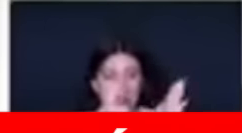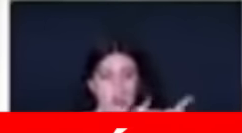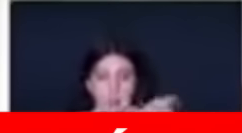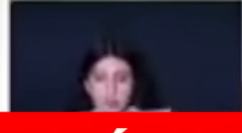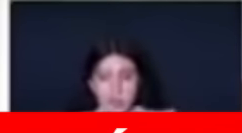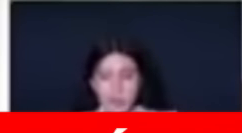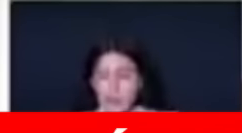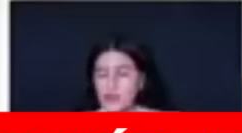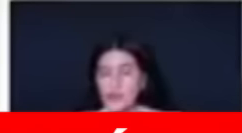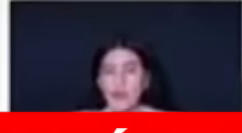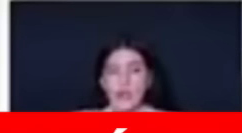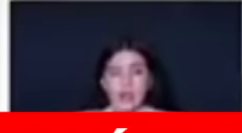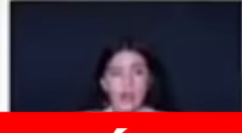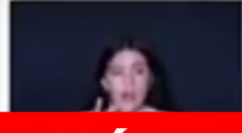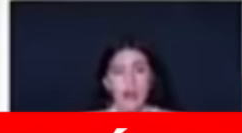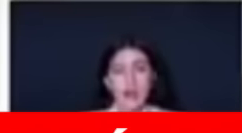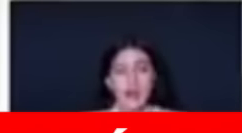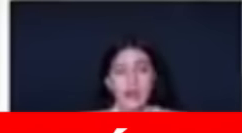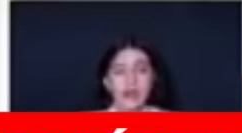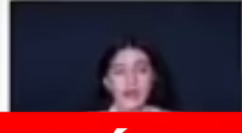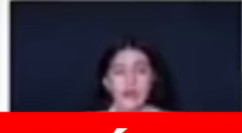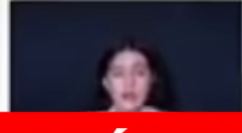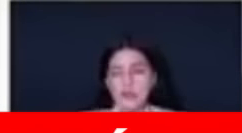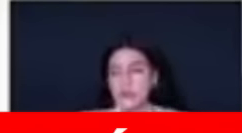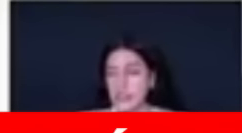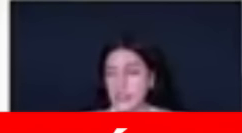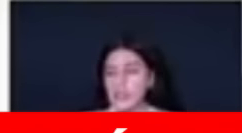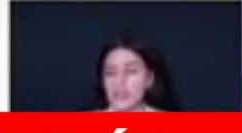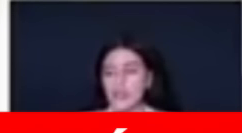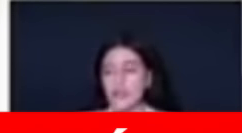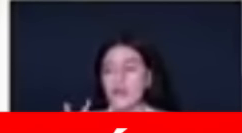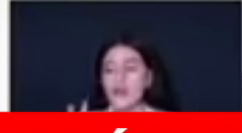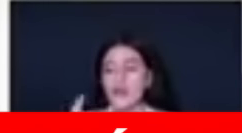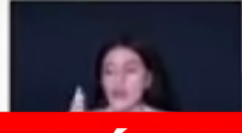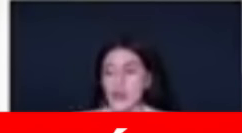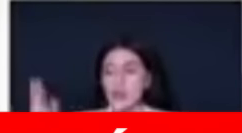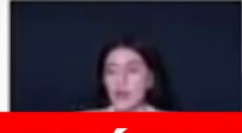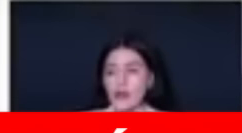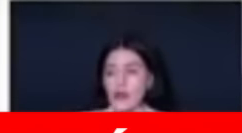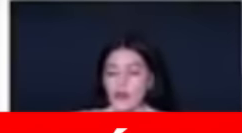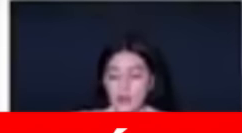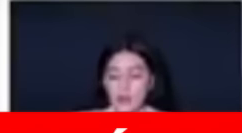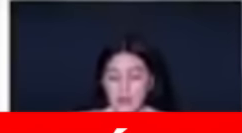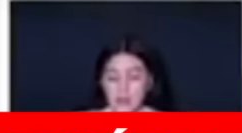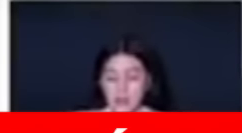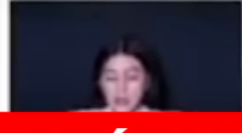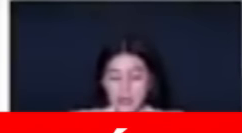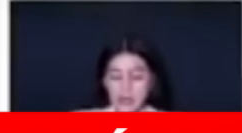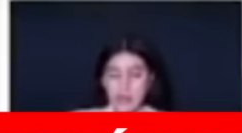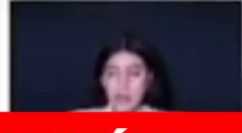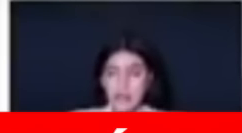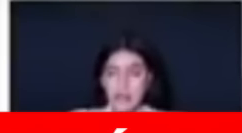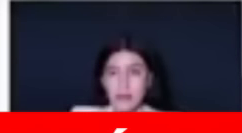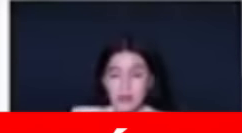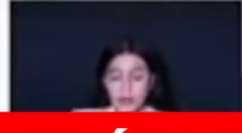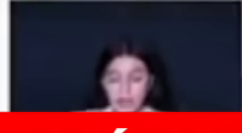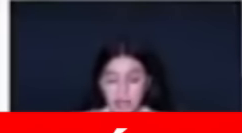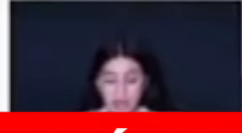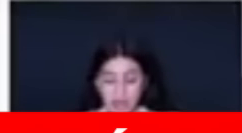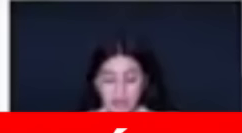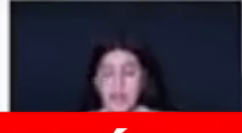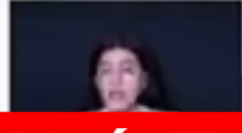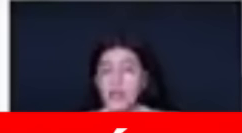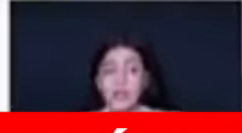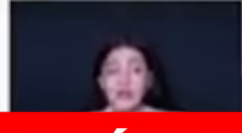vínculos con el narcotráfico, Morena pide de manera muy insolente que